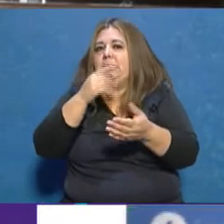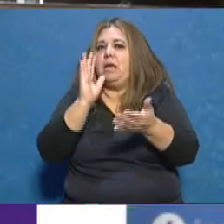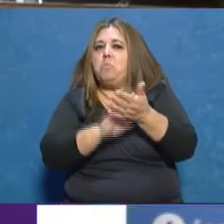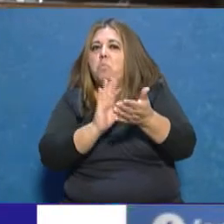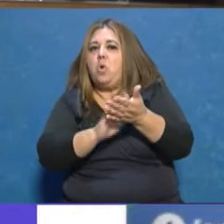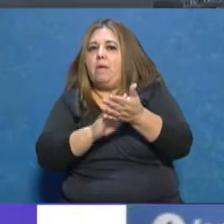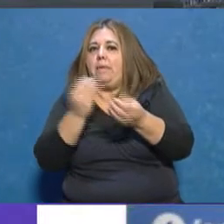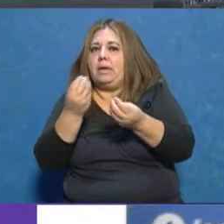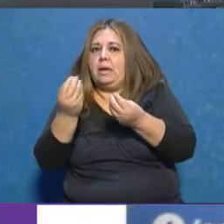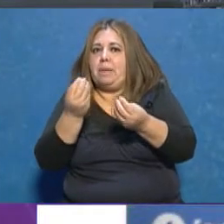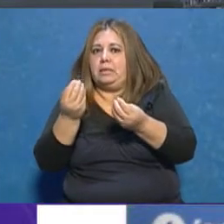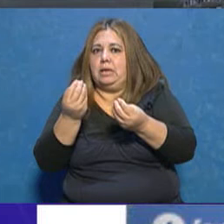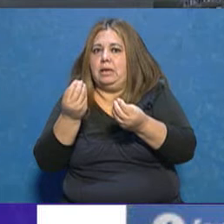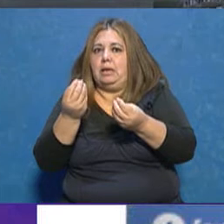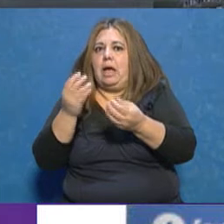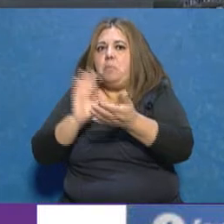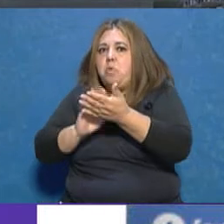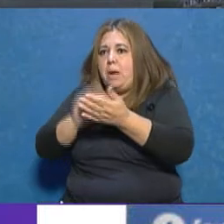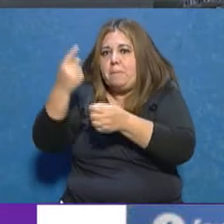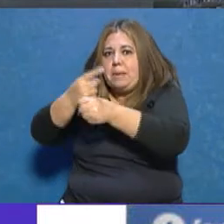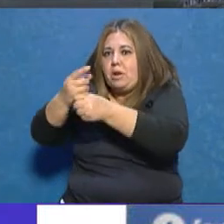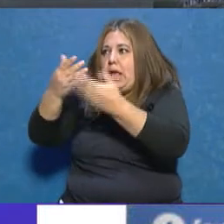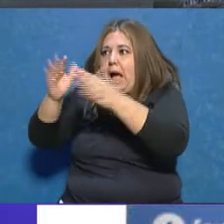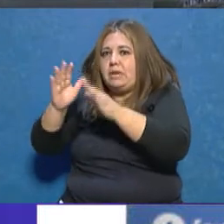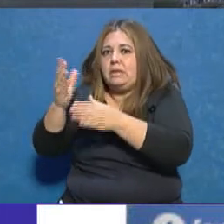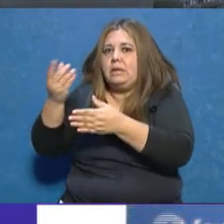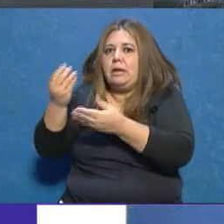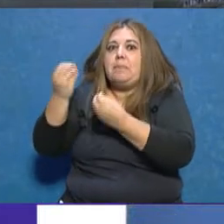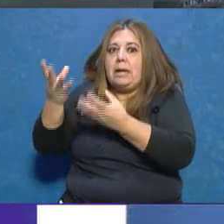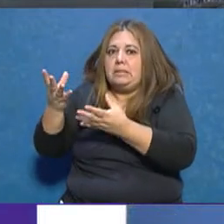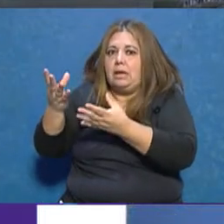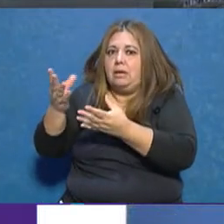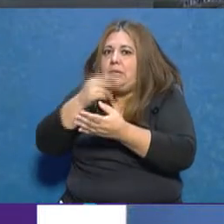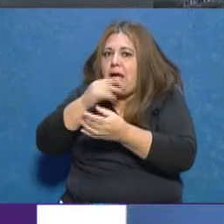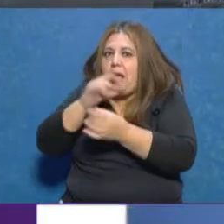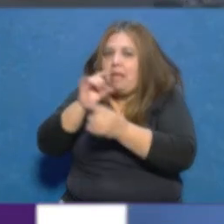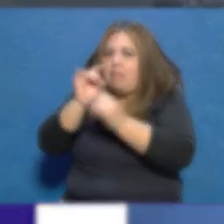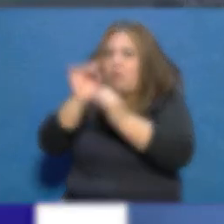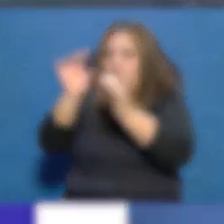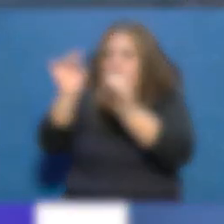Exactamente, probablemente en esta ocasión se haga lo propio. Walter, muchas gracias.